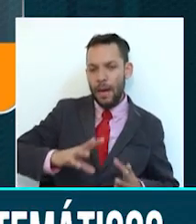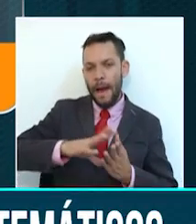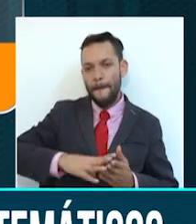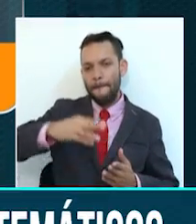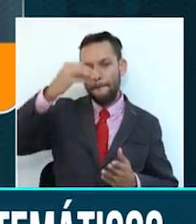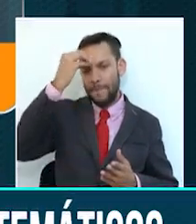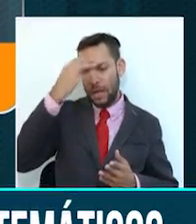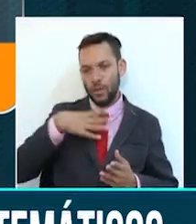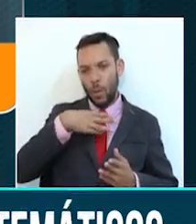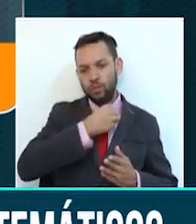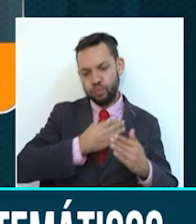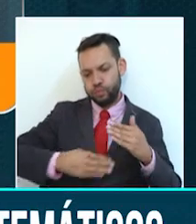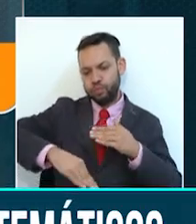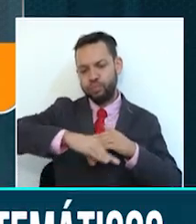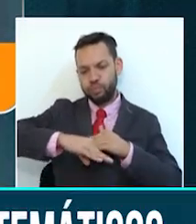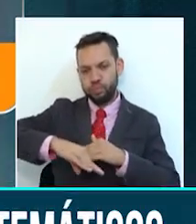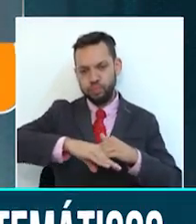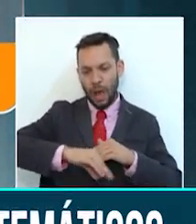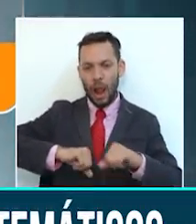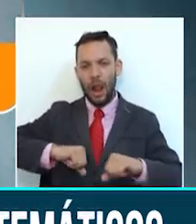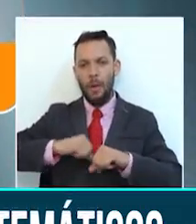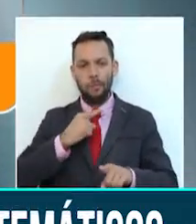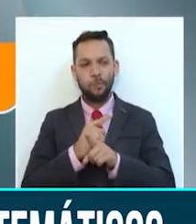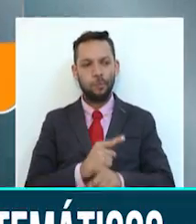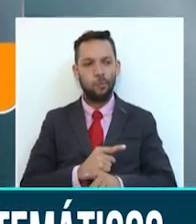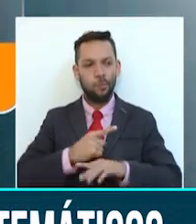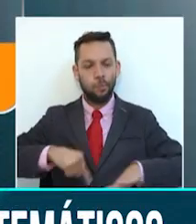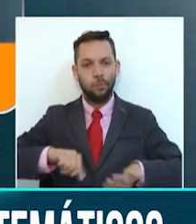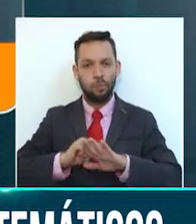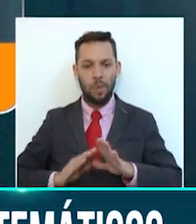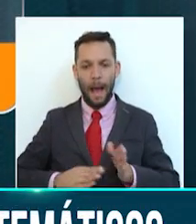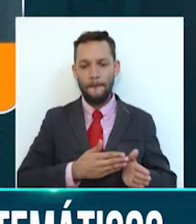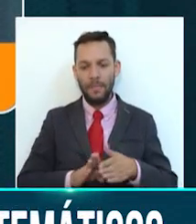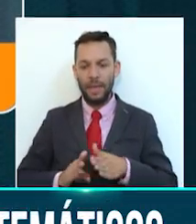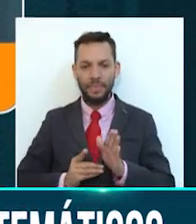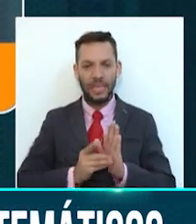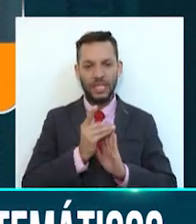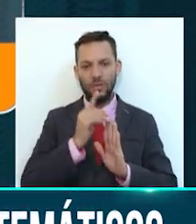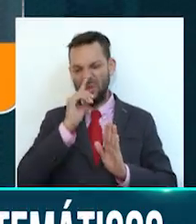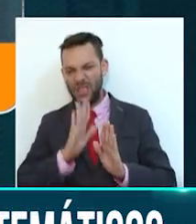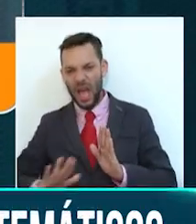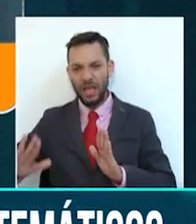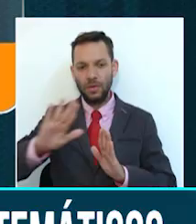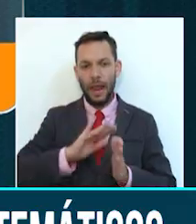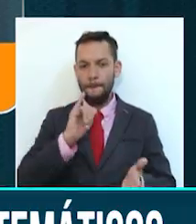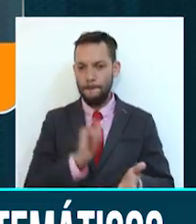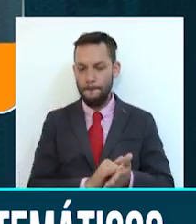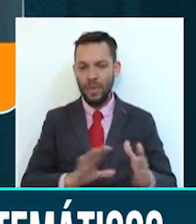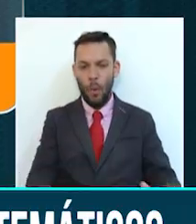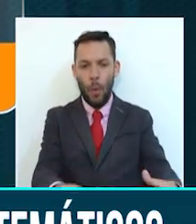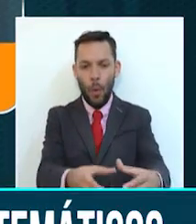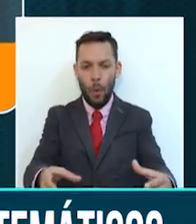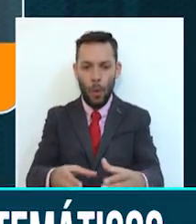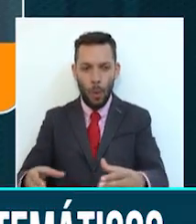que podamos articularlos de manera inmediata con el Plan de Desarrollo Nacional y tener la presencia de ellos también, como para que